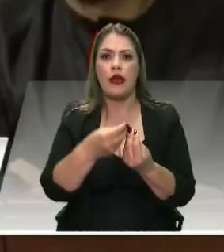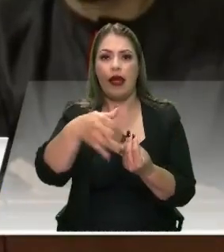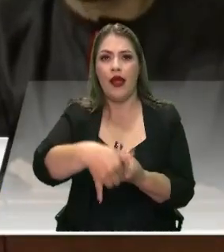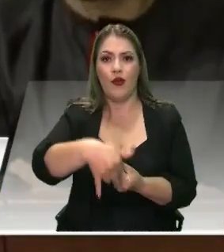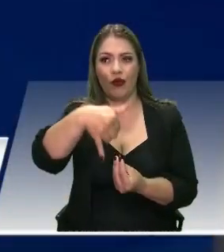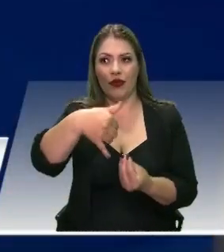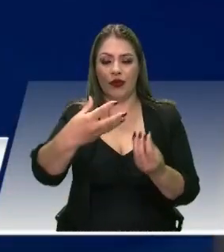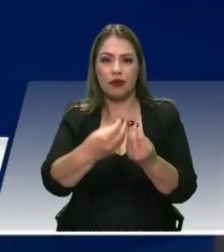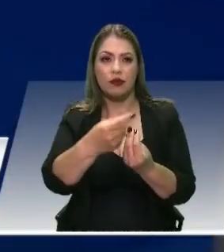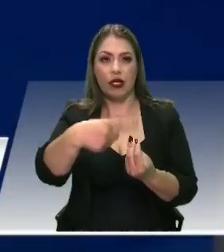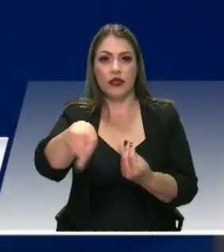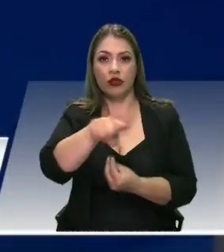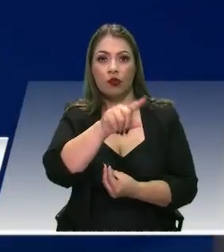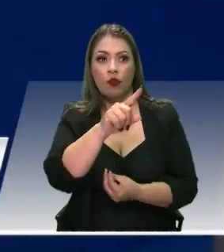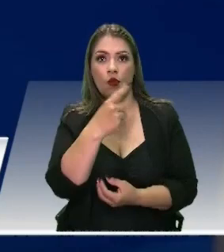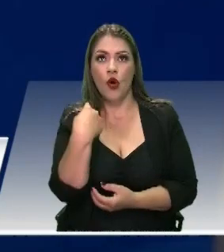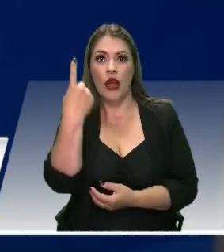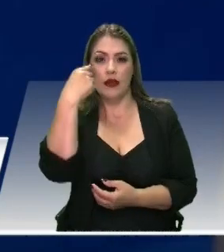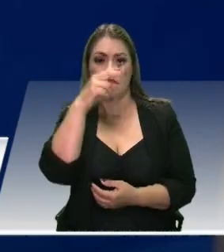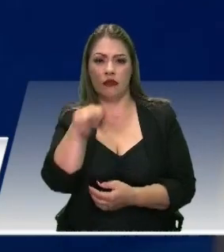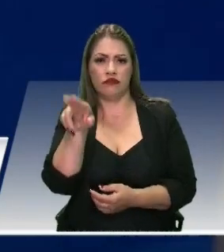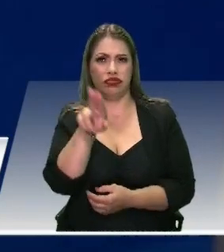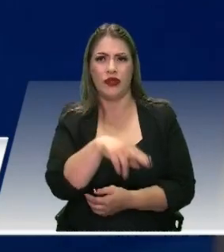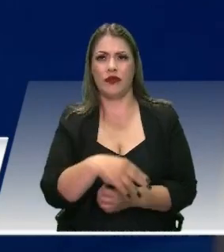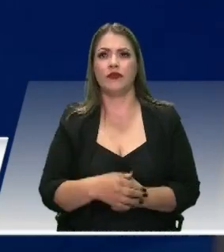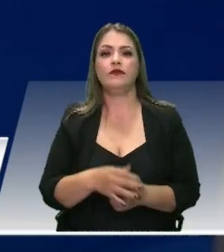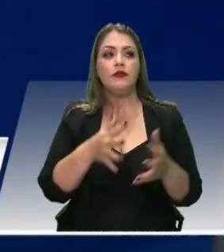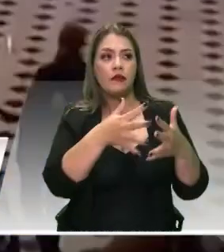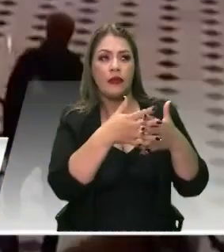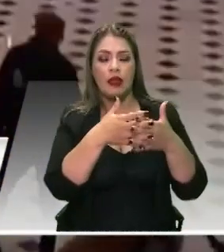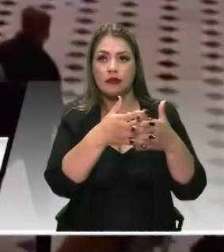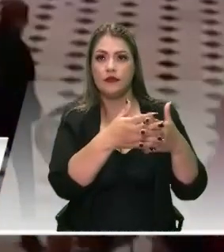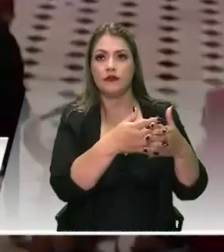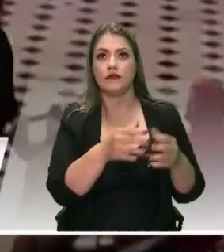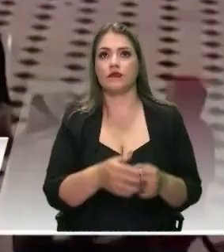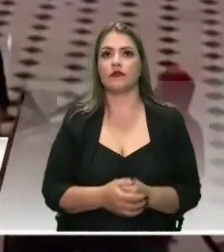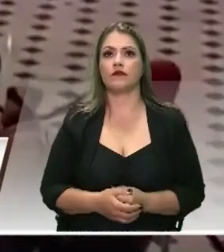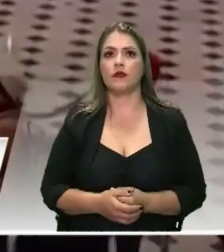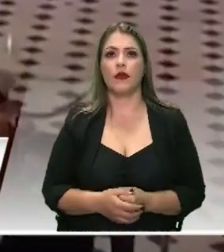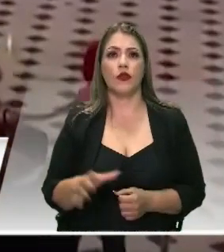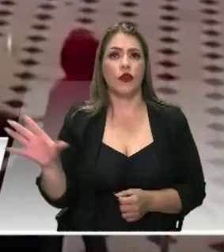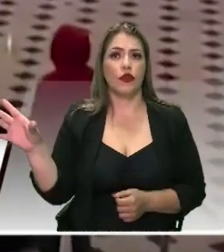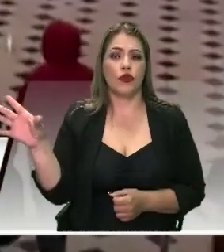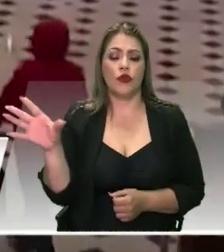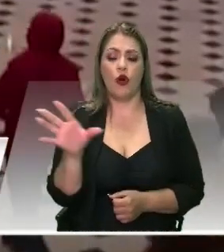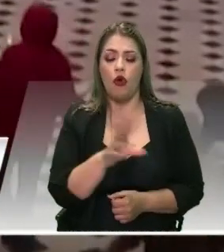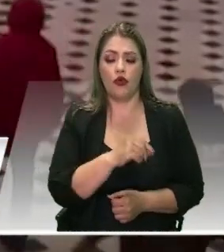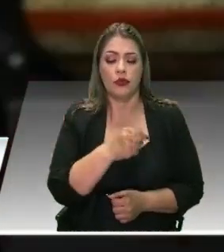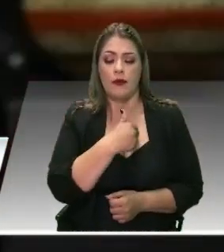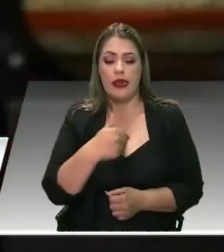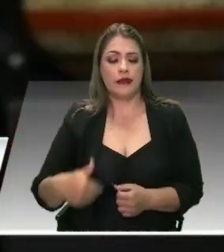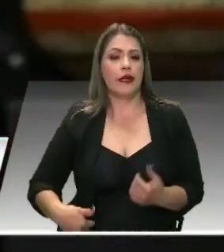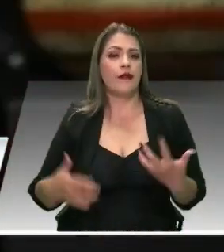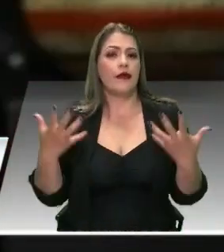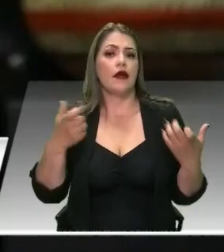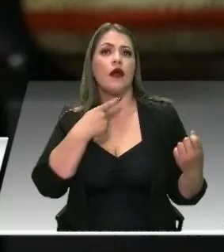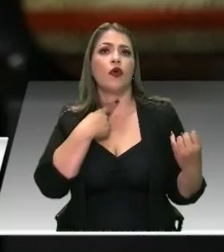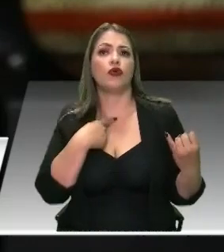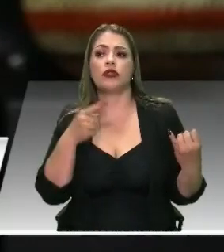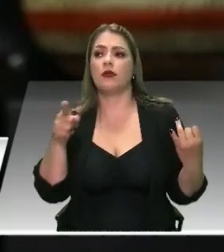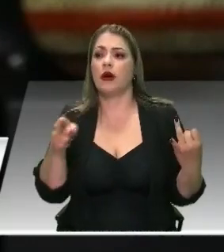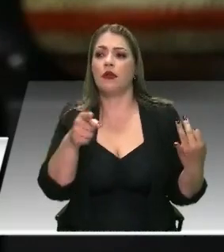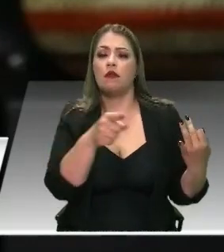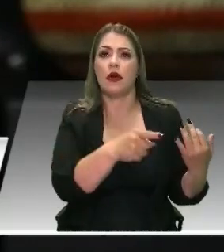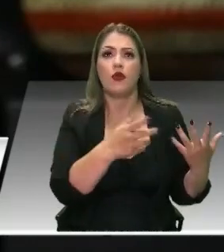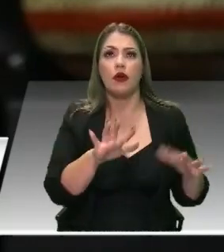electoral. En Estados Unidos, por ejemplo, desde el presidente para abajo, señalan claramente sus candidatos. La procuradora